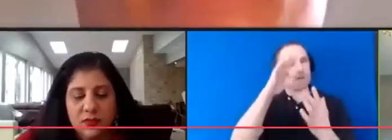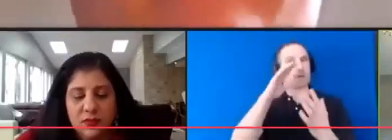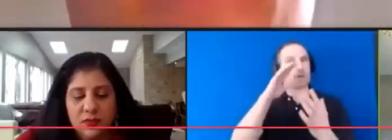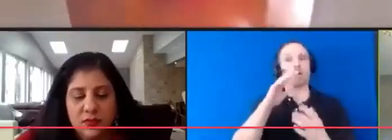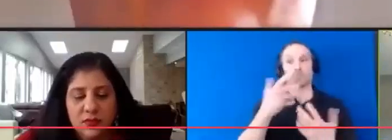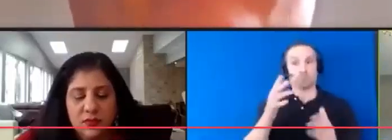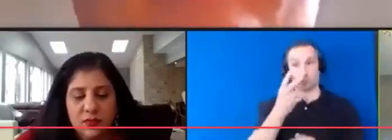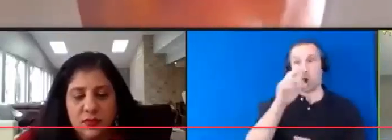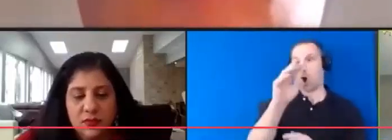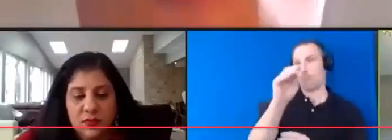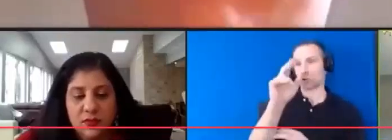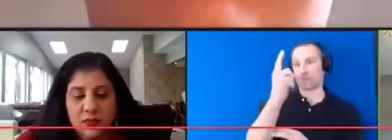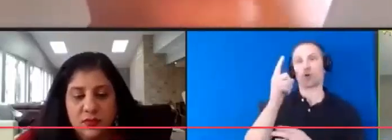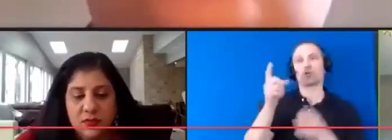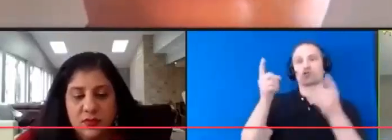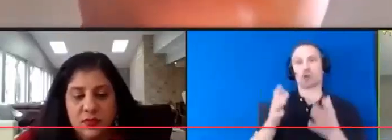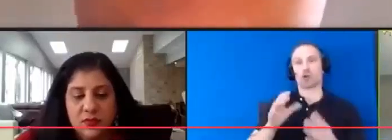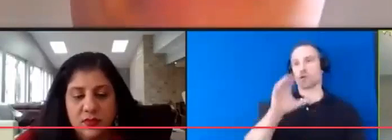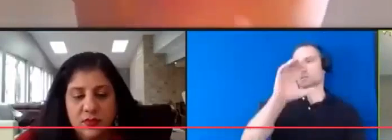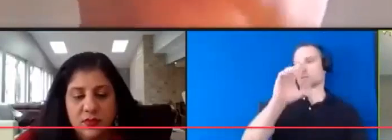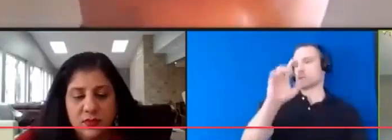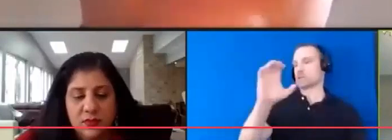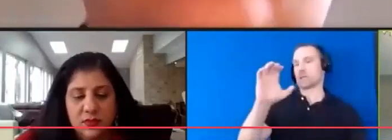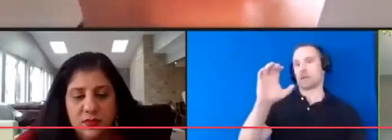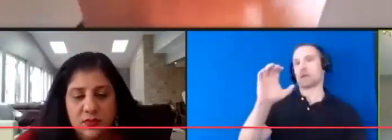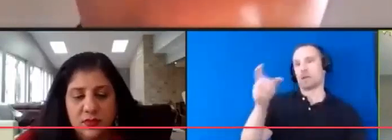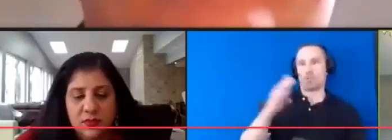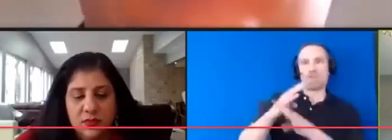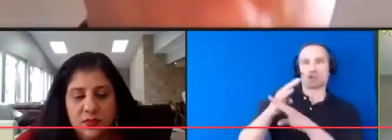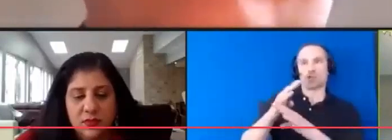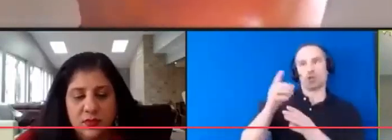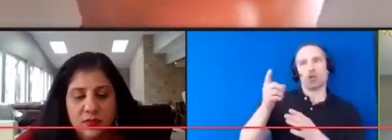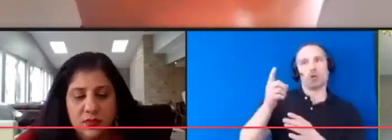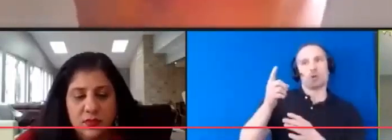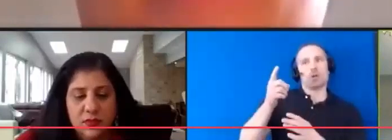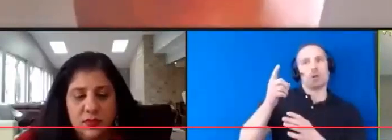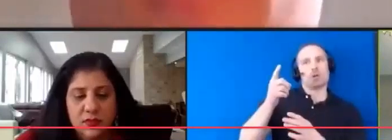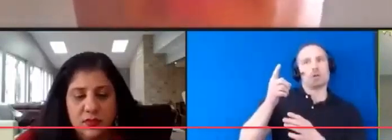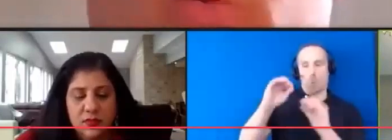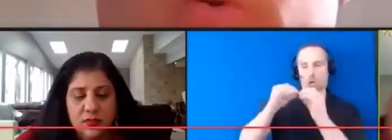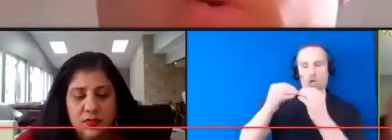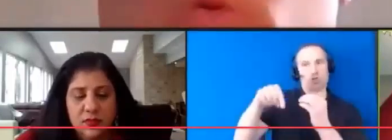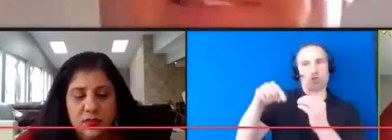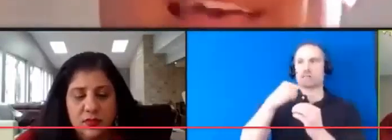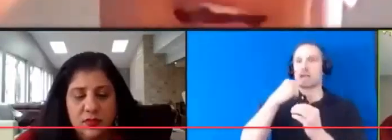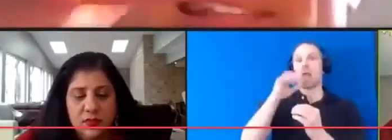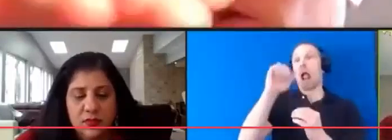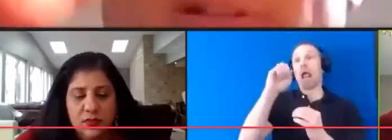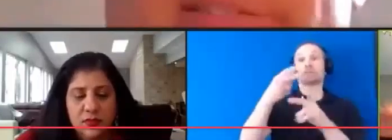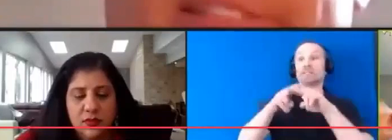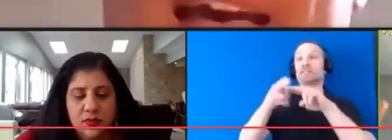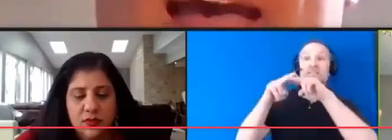que debemos esperar nosotros aquí en michigan que debemos esperar que va a suceder sucedido